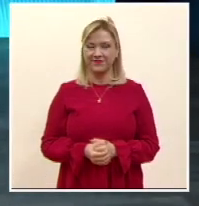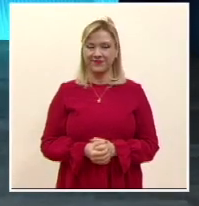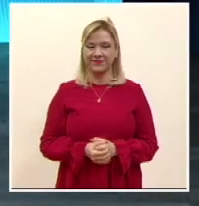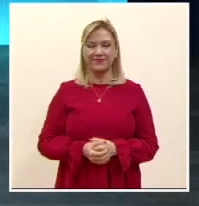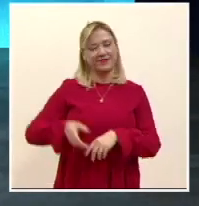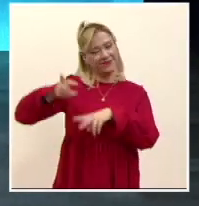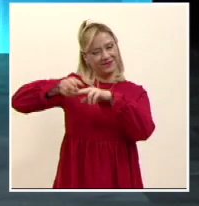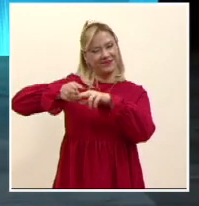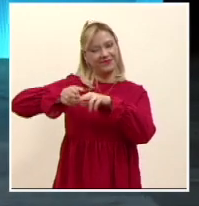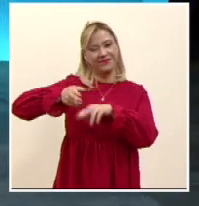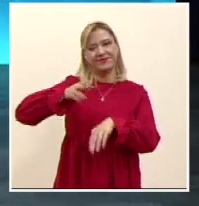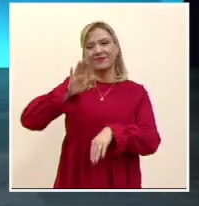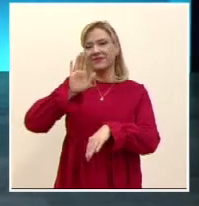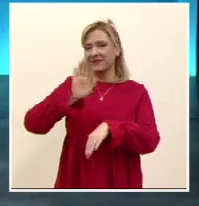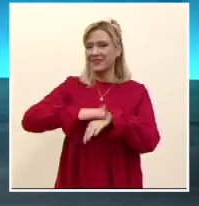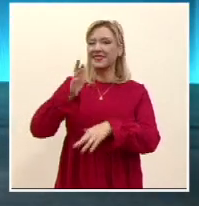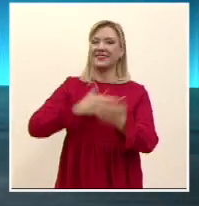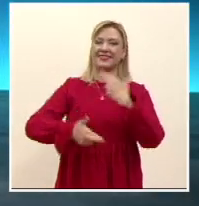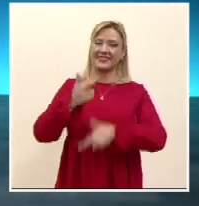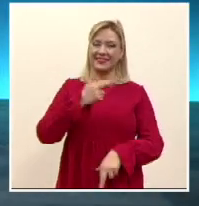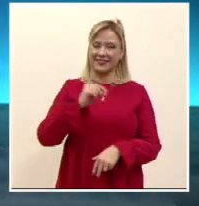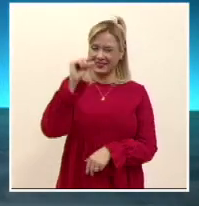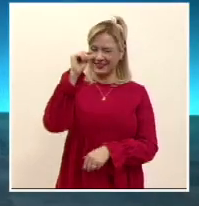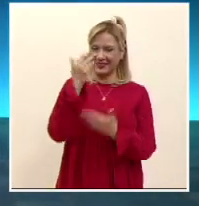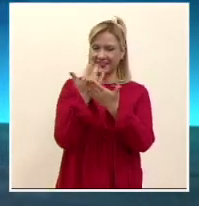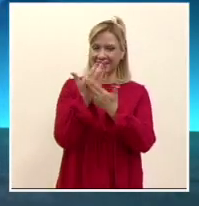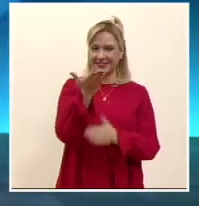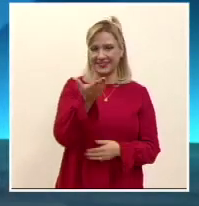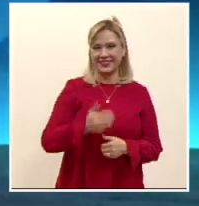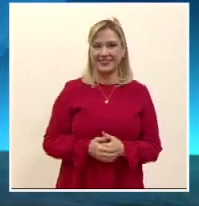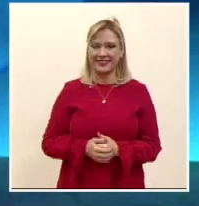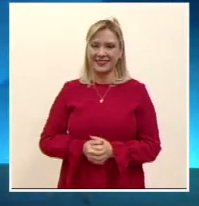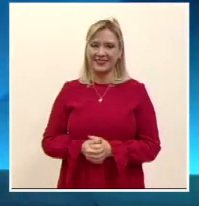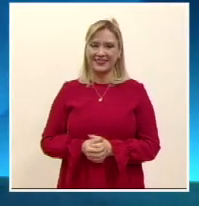Tiempo de mensajes, son muy rápidos y regresamos con más información.